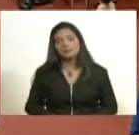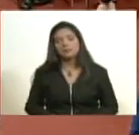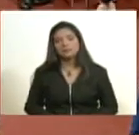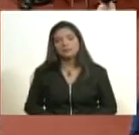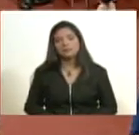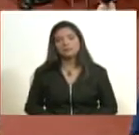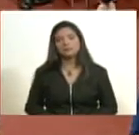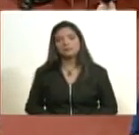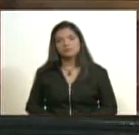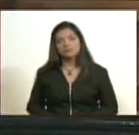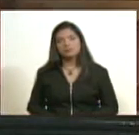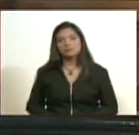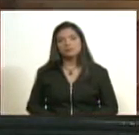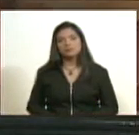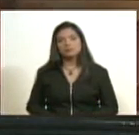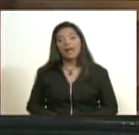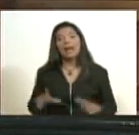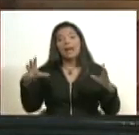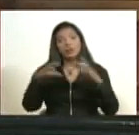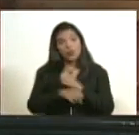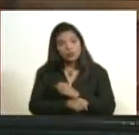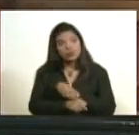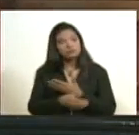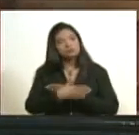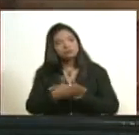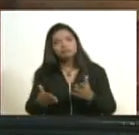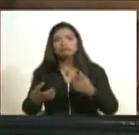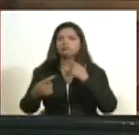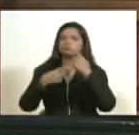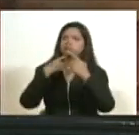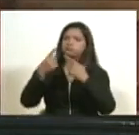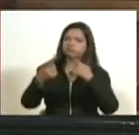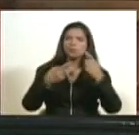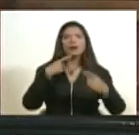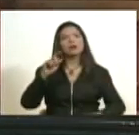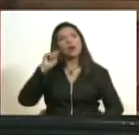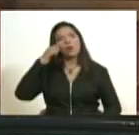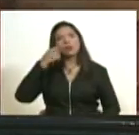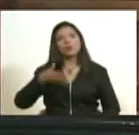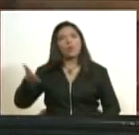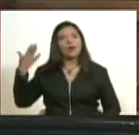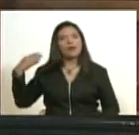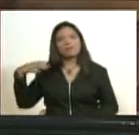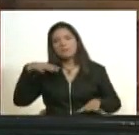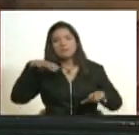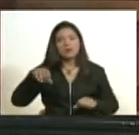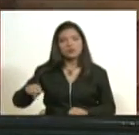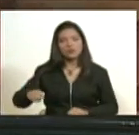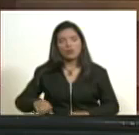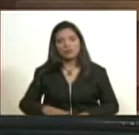quien, bueno, instaló en la noche, y dio un gran discurso, recordó la invasión